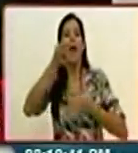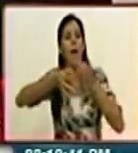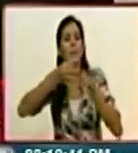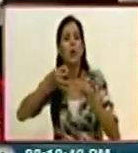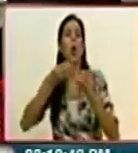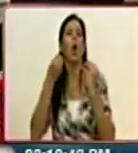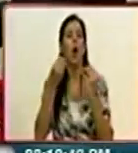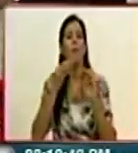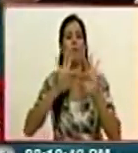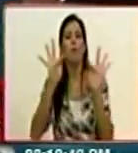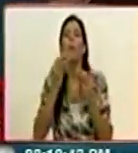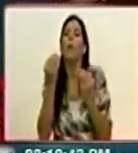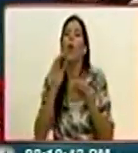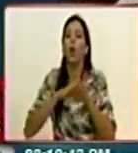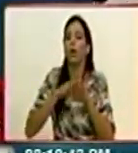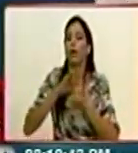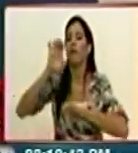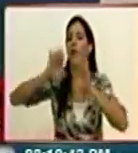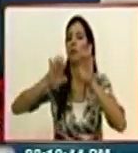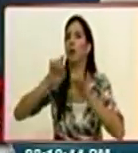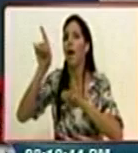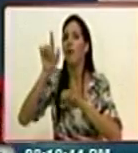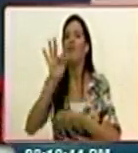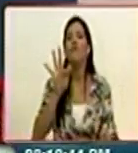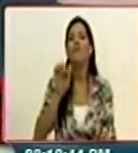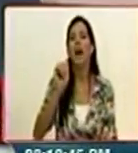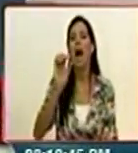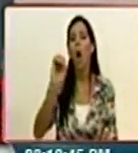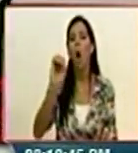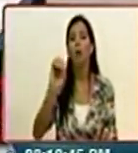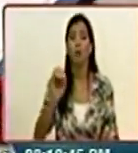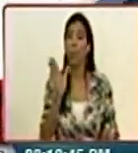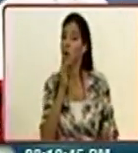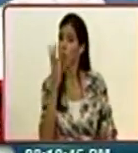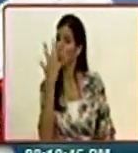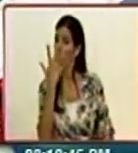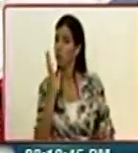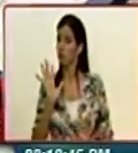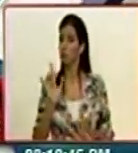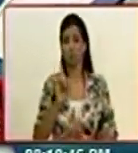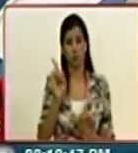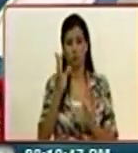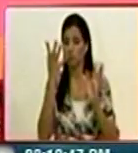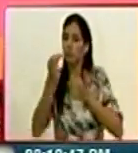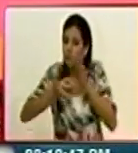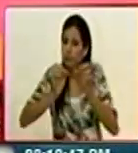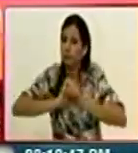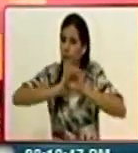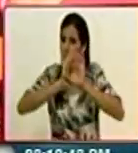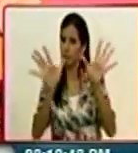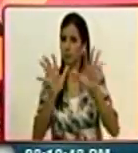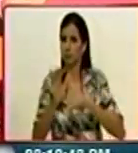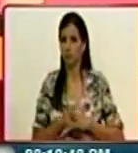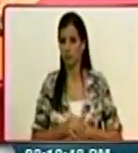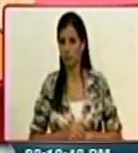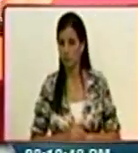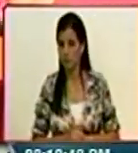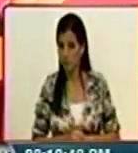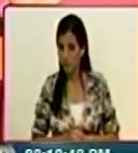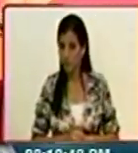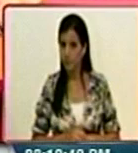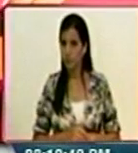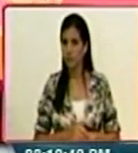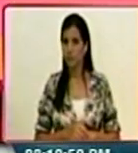la metodología evaluativa que hace la institución para que no quede dudas al respecto. Por ejemplo, la FAO está